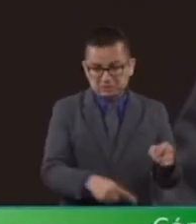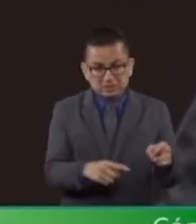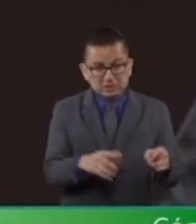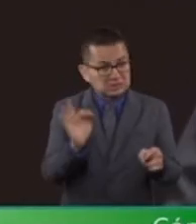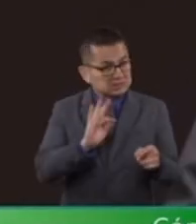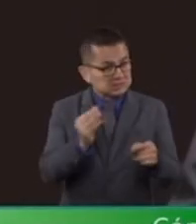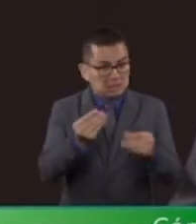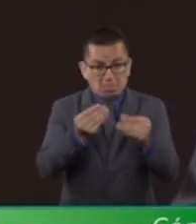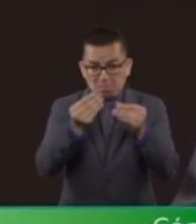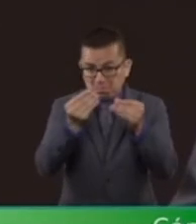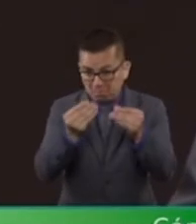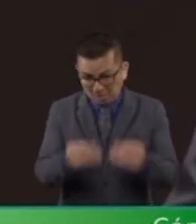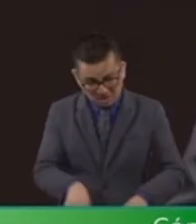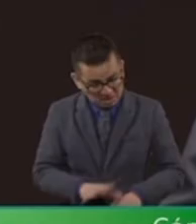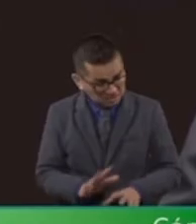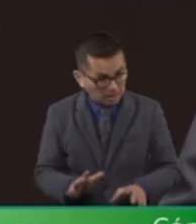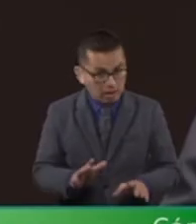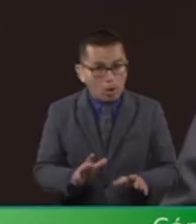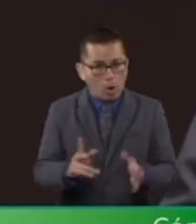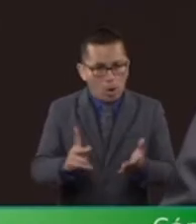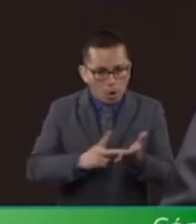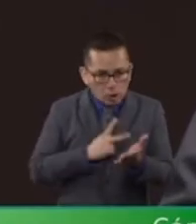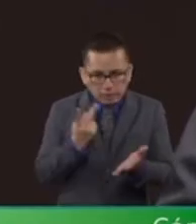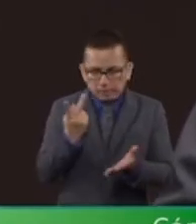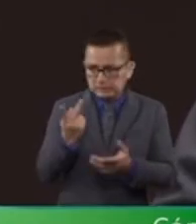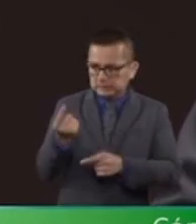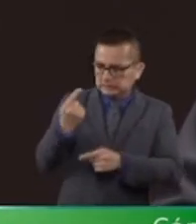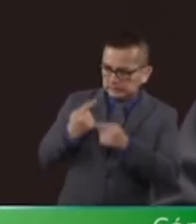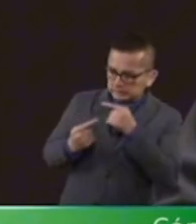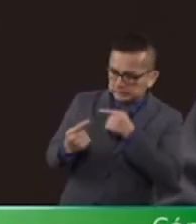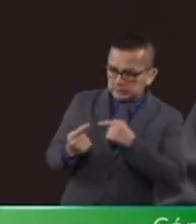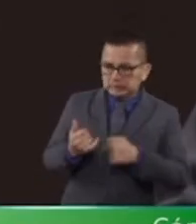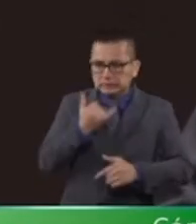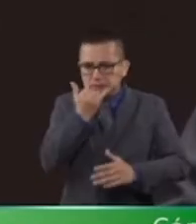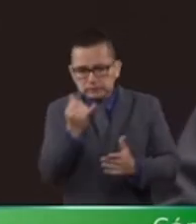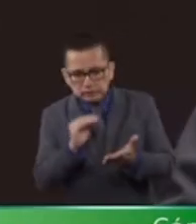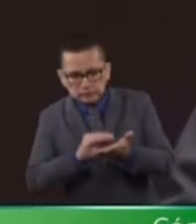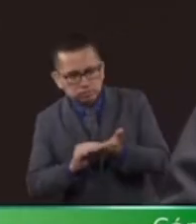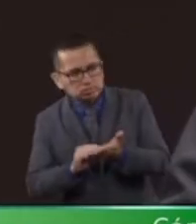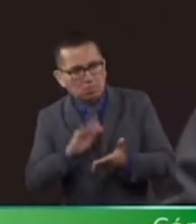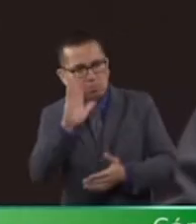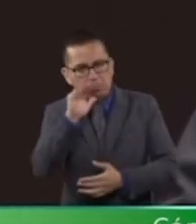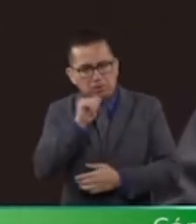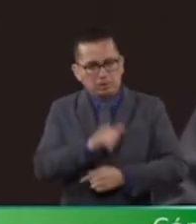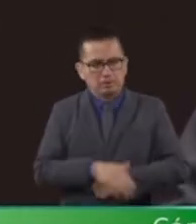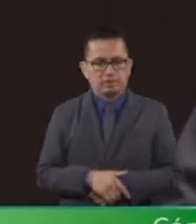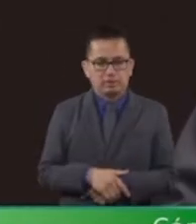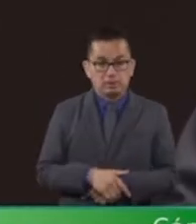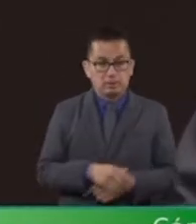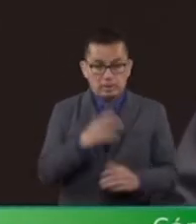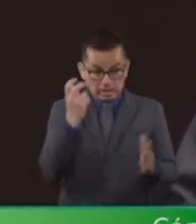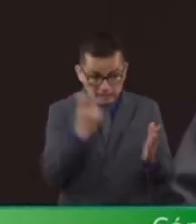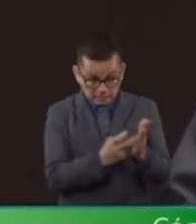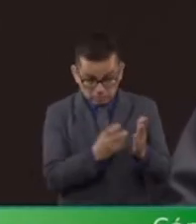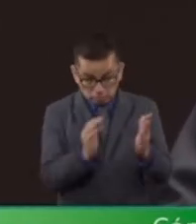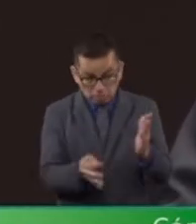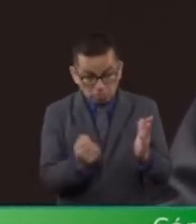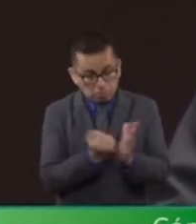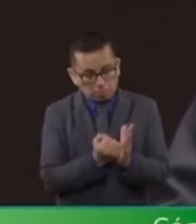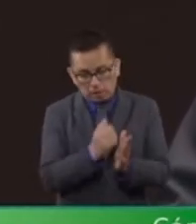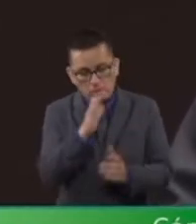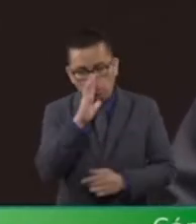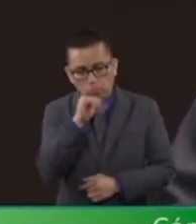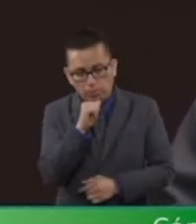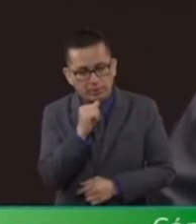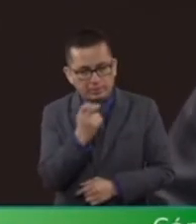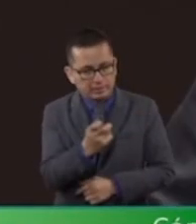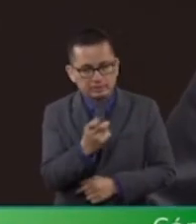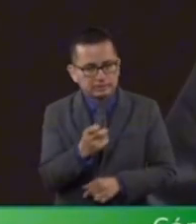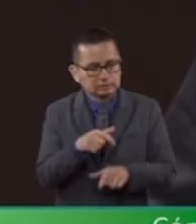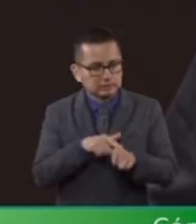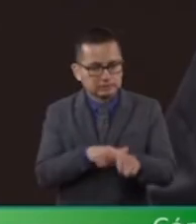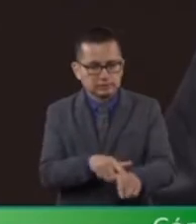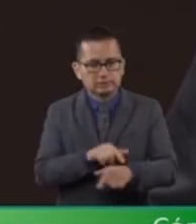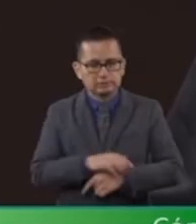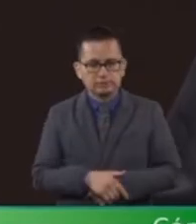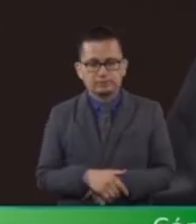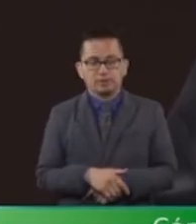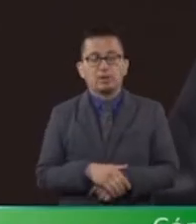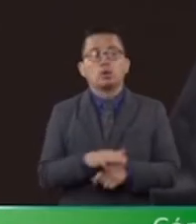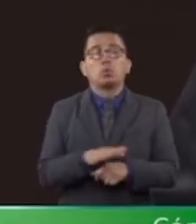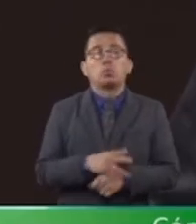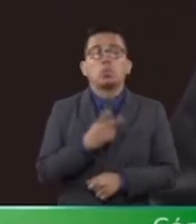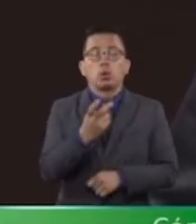La aprobación de esto no debe ser ni lo debemos permitir. Por estas razones, el